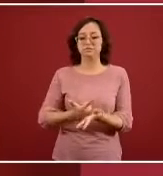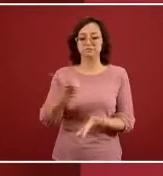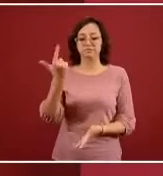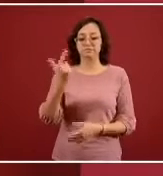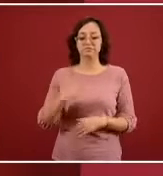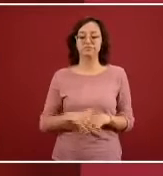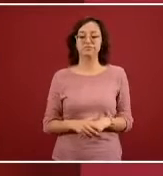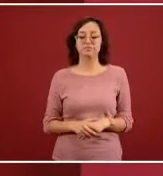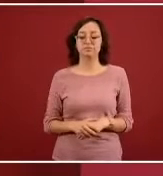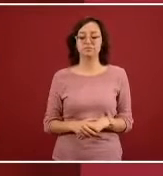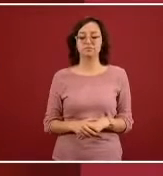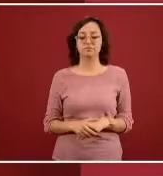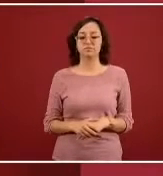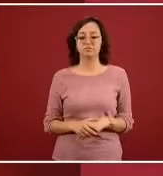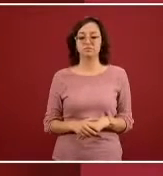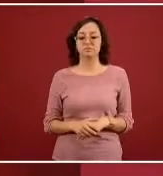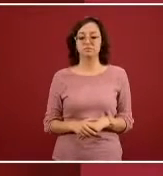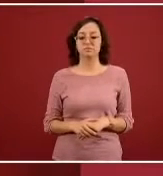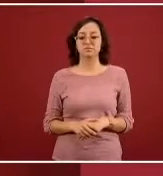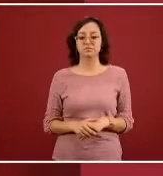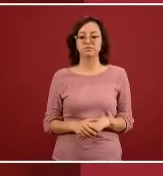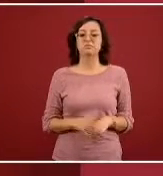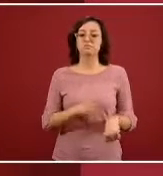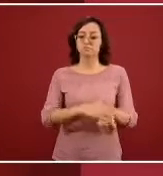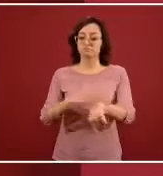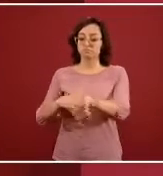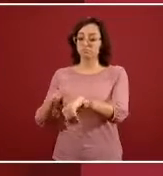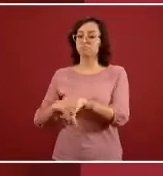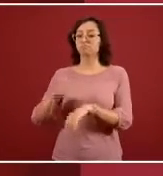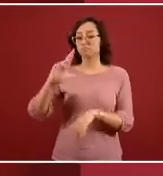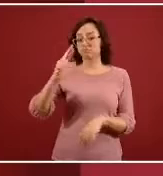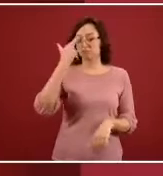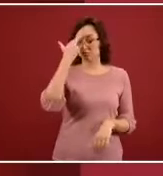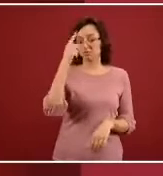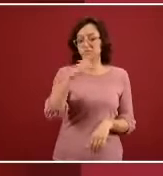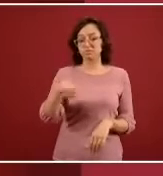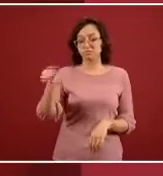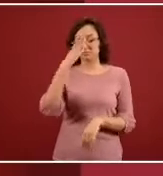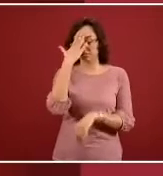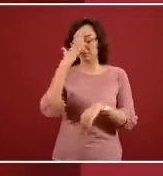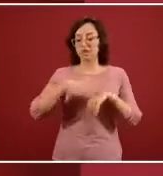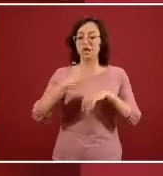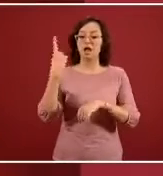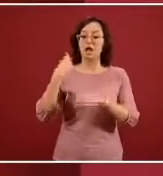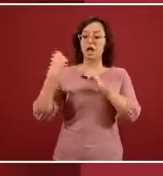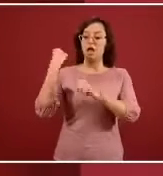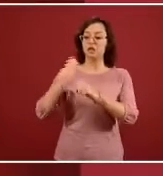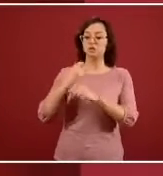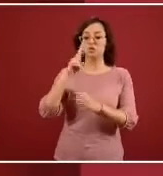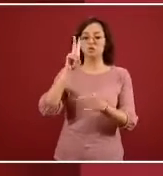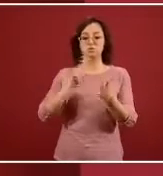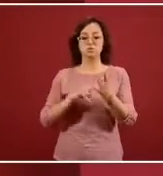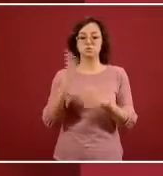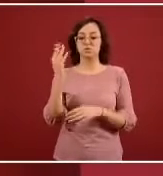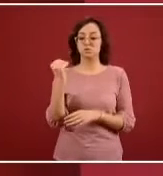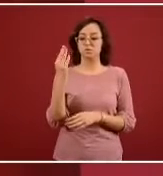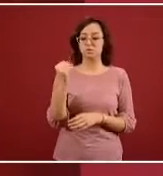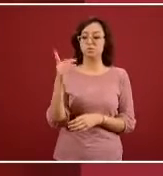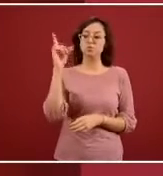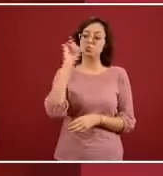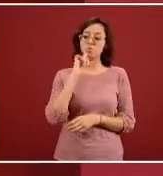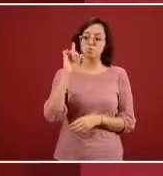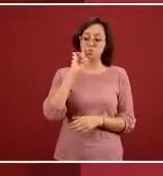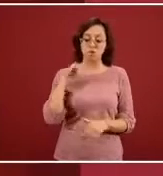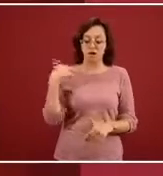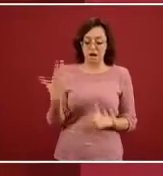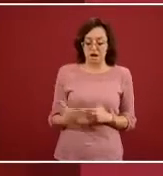aquí les recuerdo algo que quizá algunos de ustedes se acuerdan. En 2009, la mortalidad materna